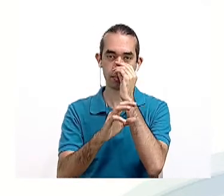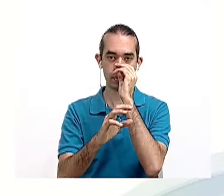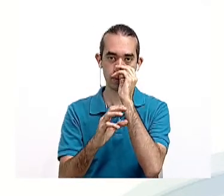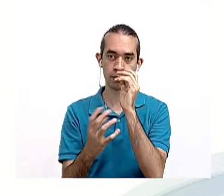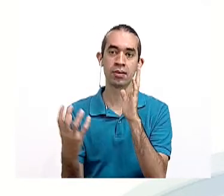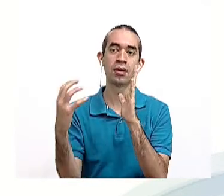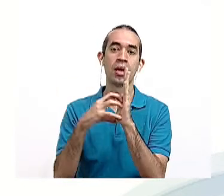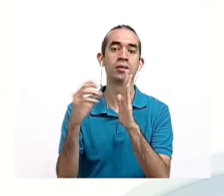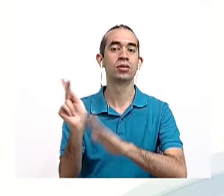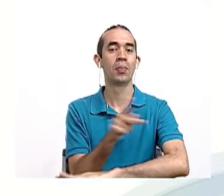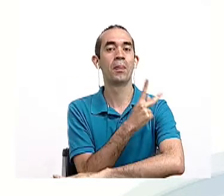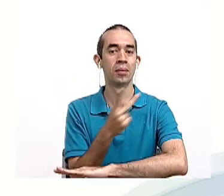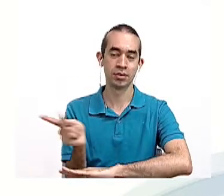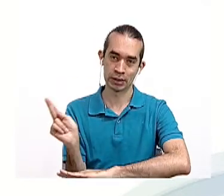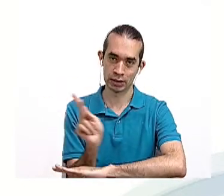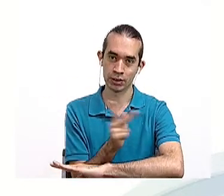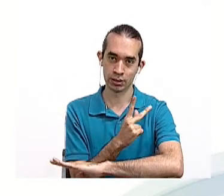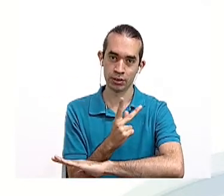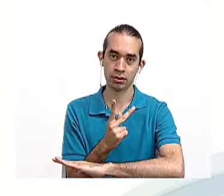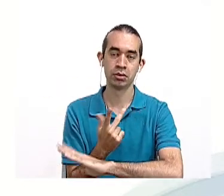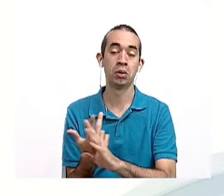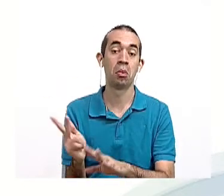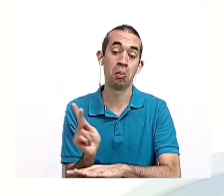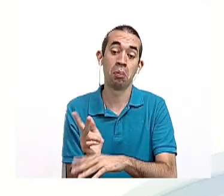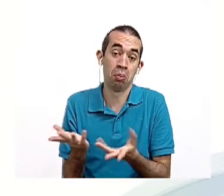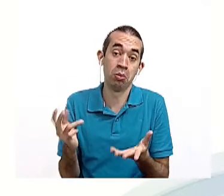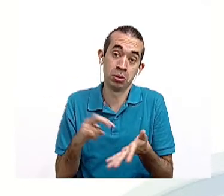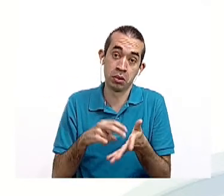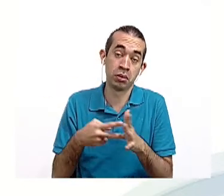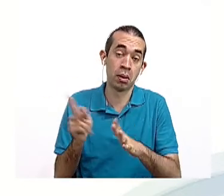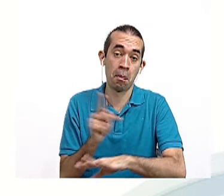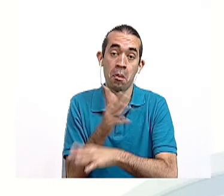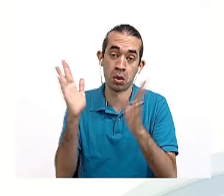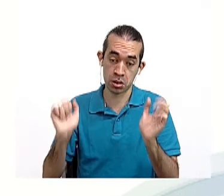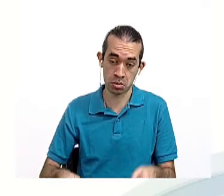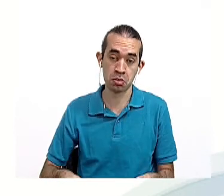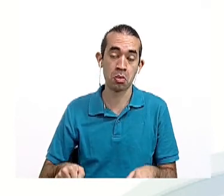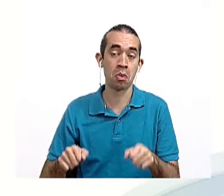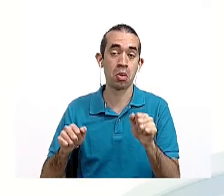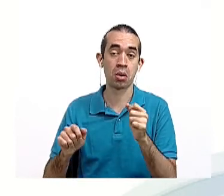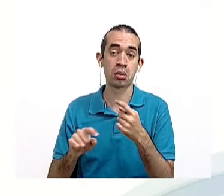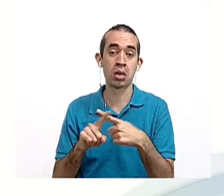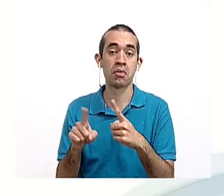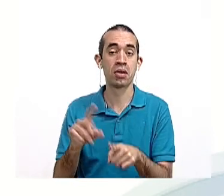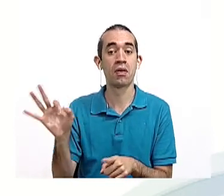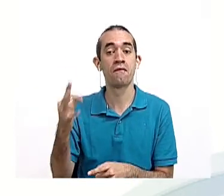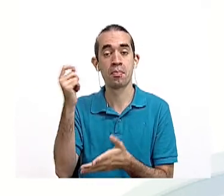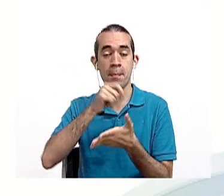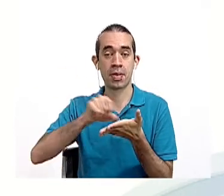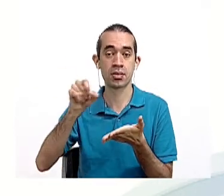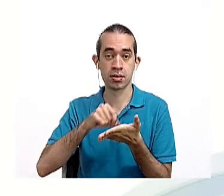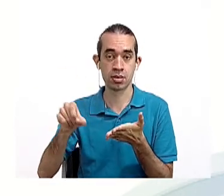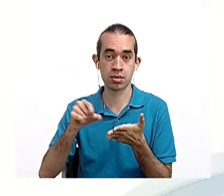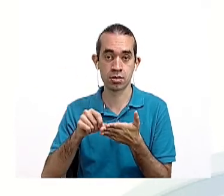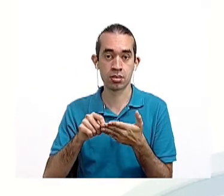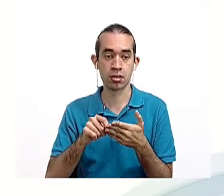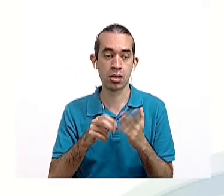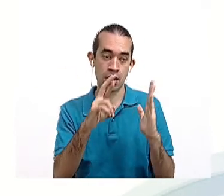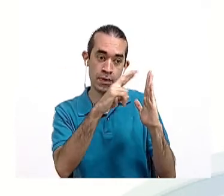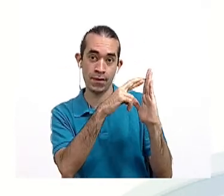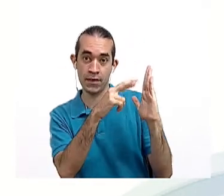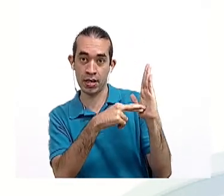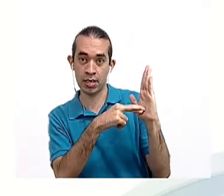texto poético. Aquí los poetas pueden utilizar diferentes formas de escritura, romper con las